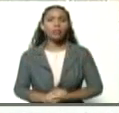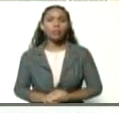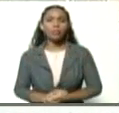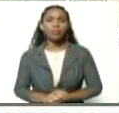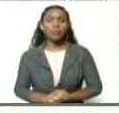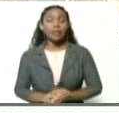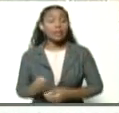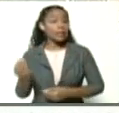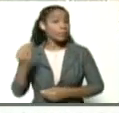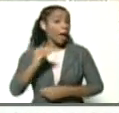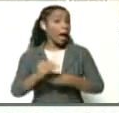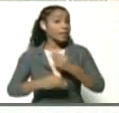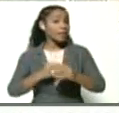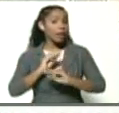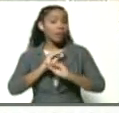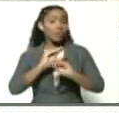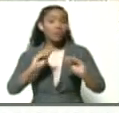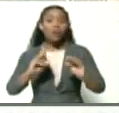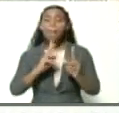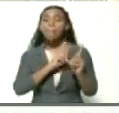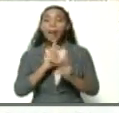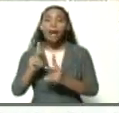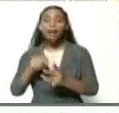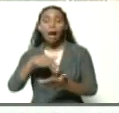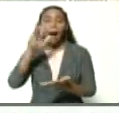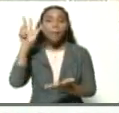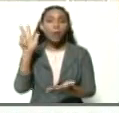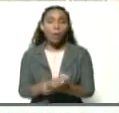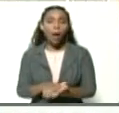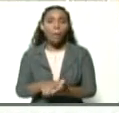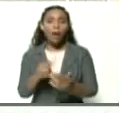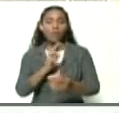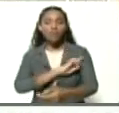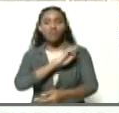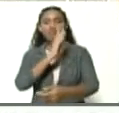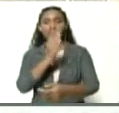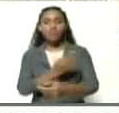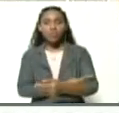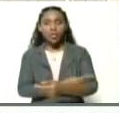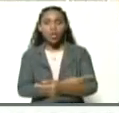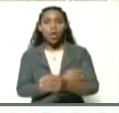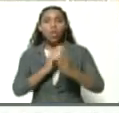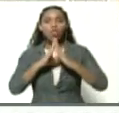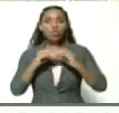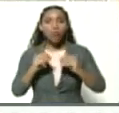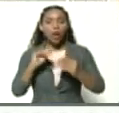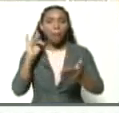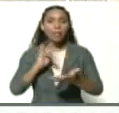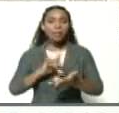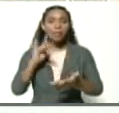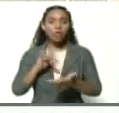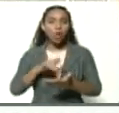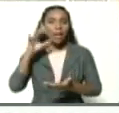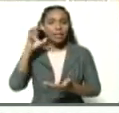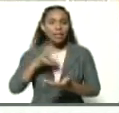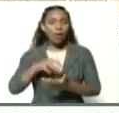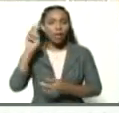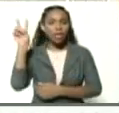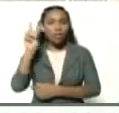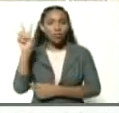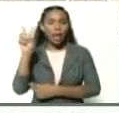y además hacer anuncios del plan que ha aprobado para reforzar toda la presencia del Estado